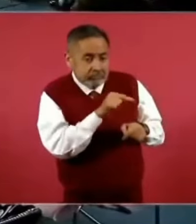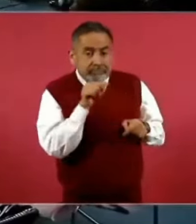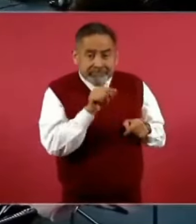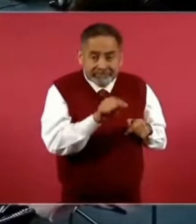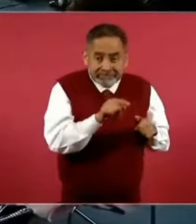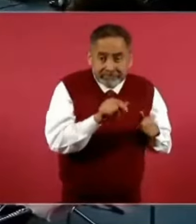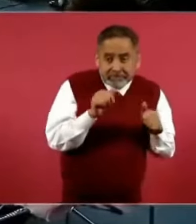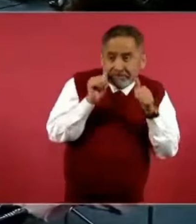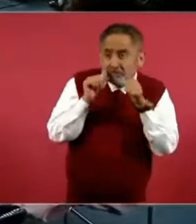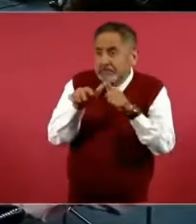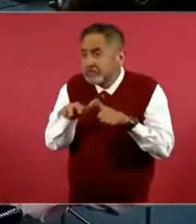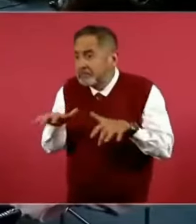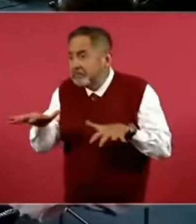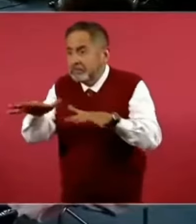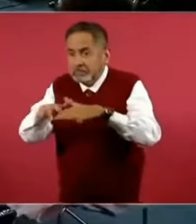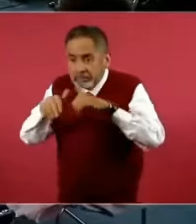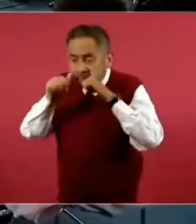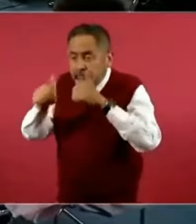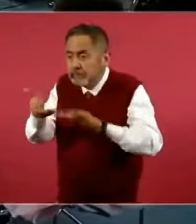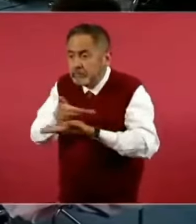al pueblo.